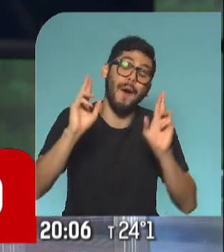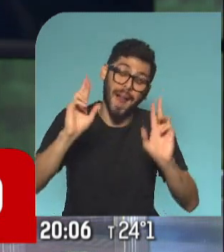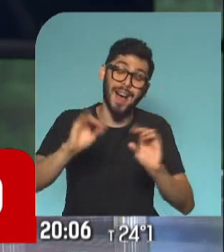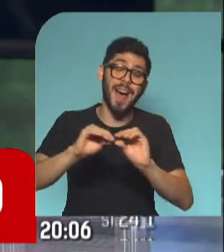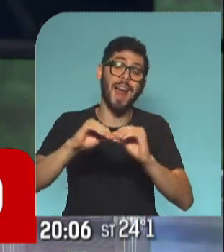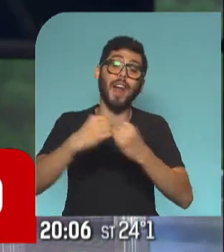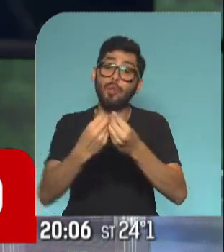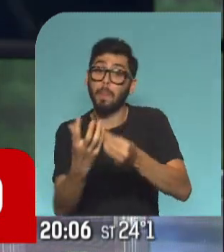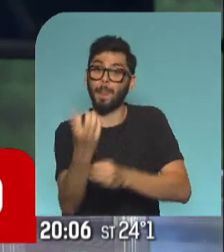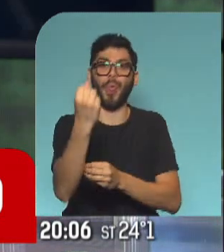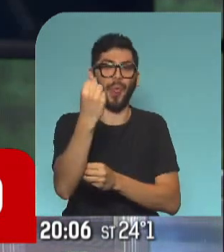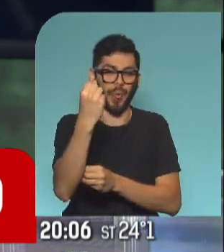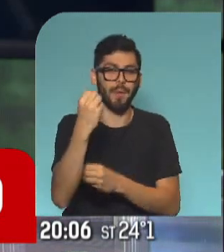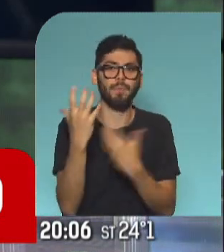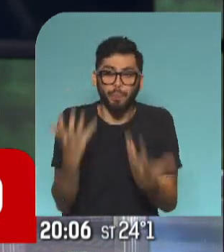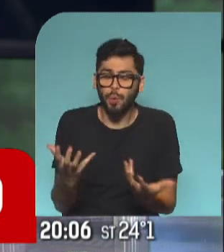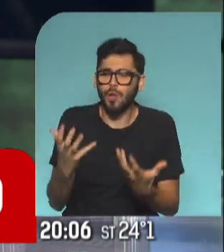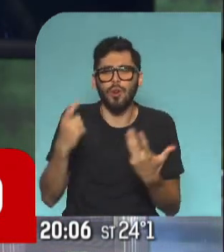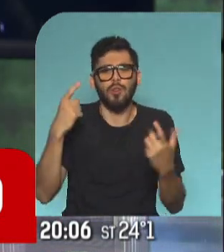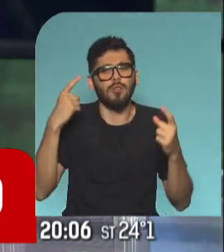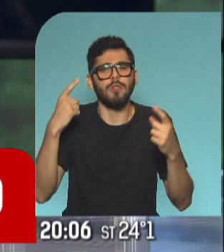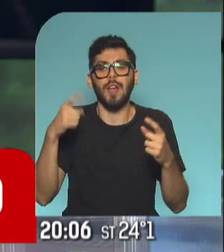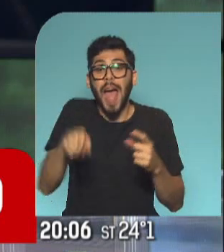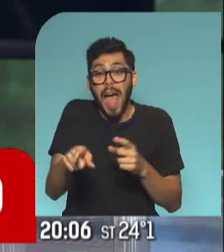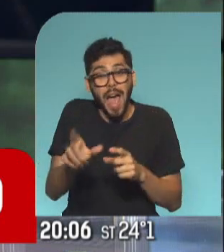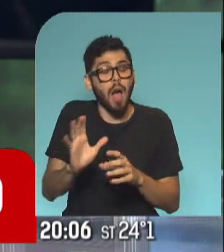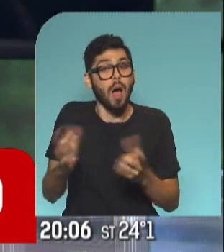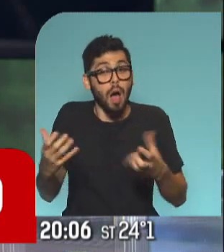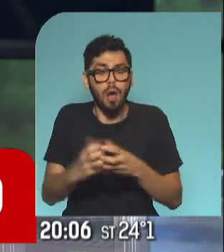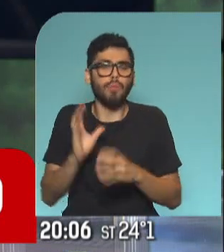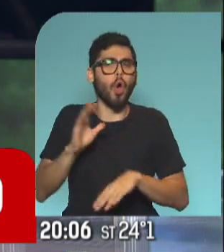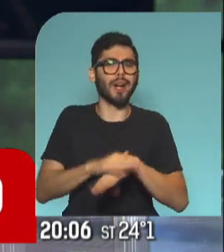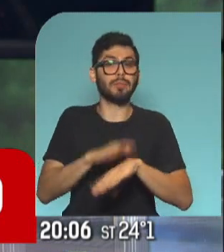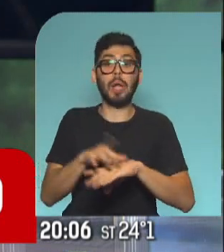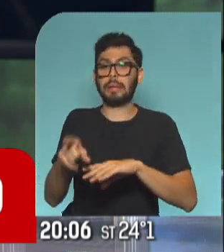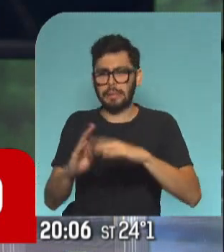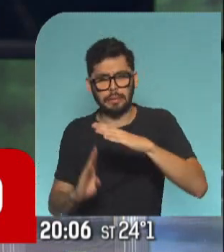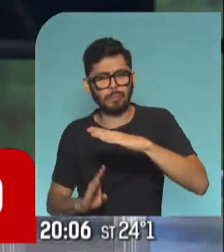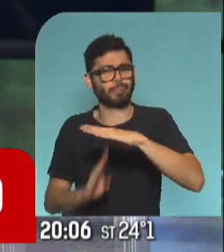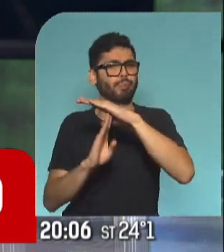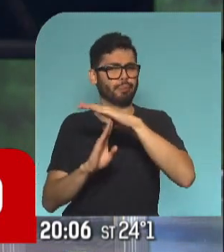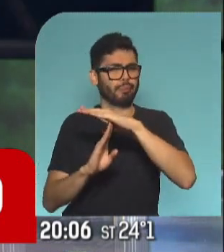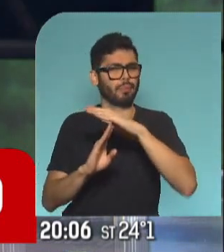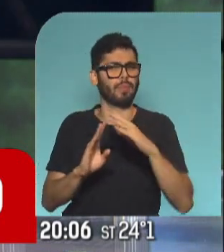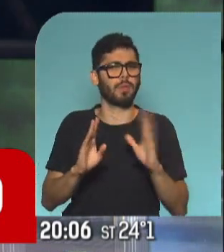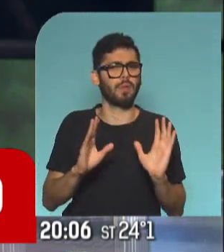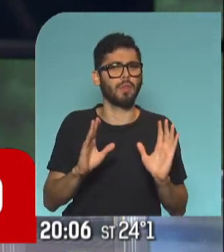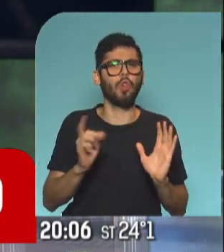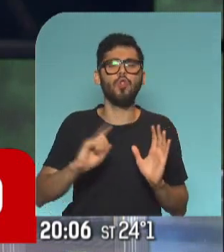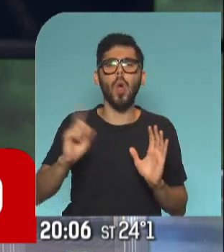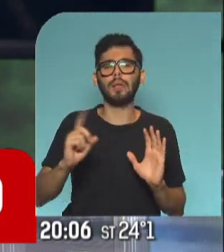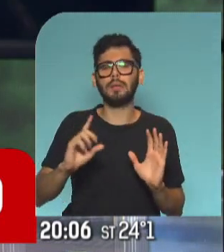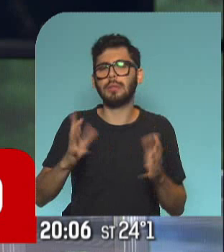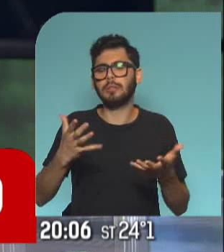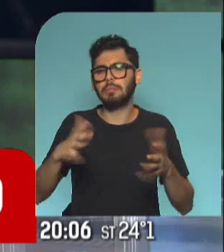tomar esto esto como una responsabilidad como una prioridad y no este es quedar indiferentes